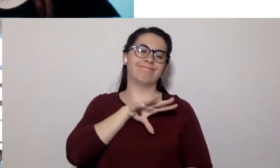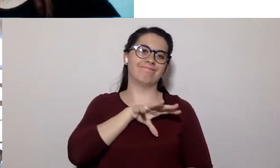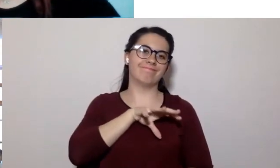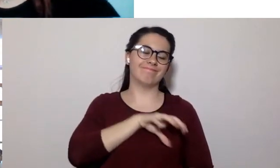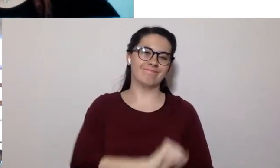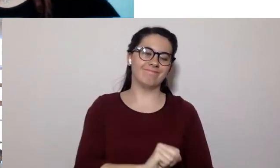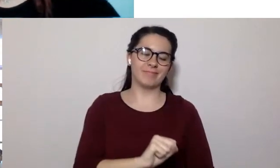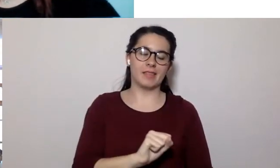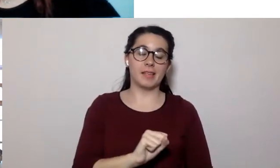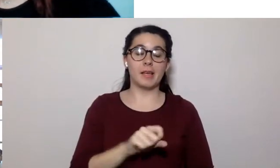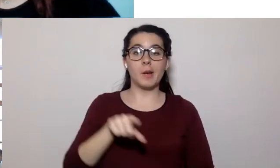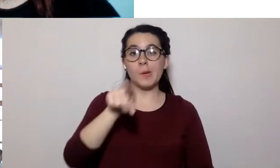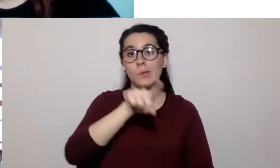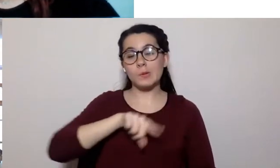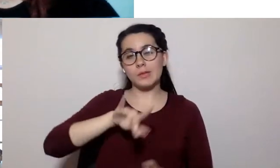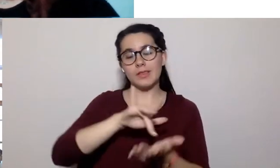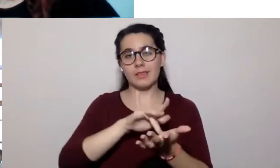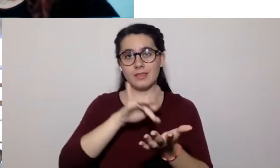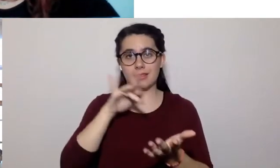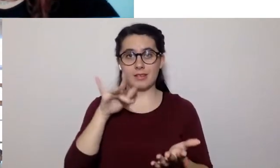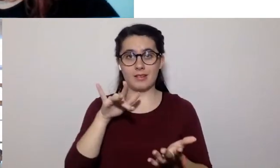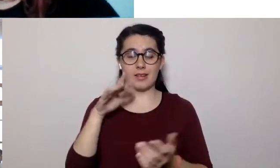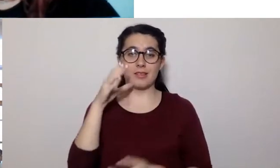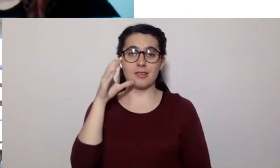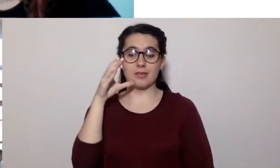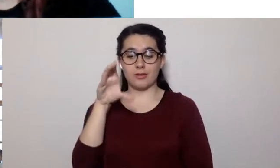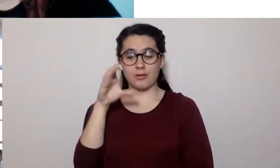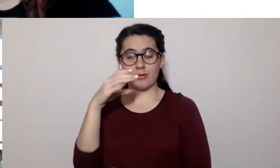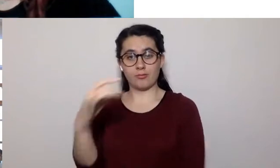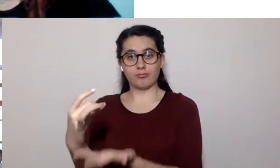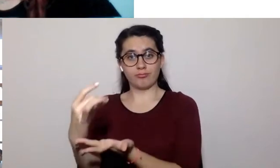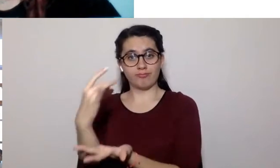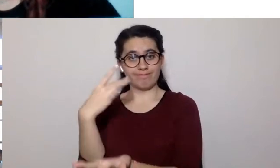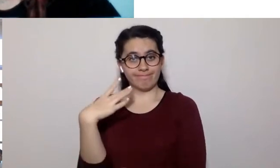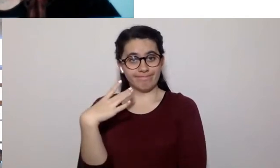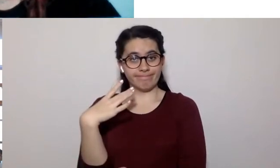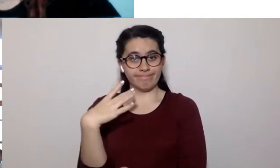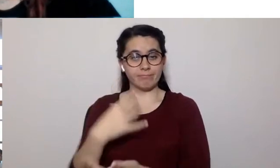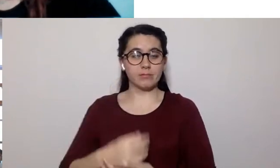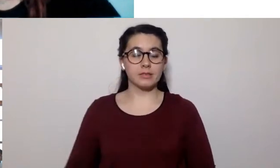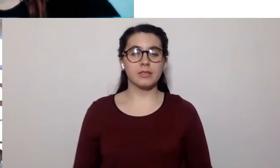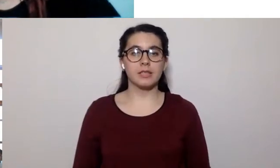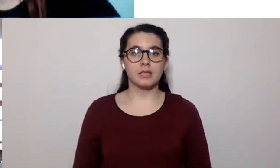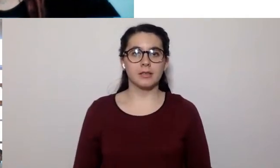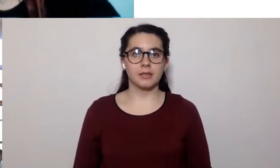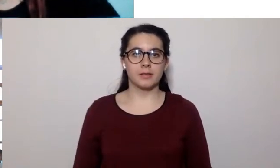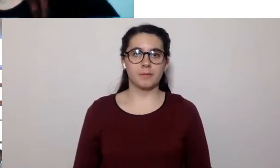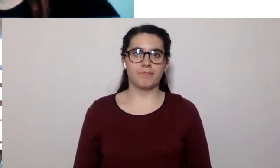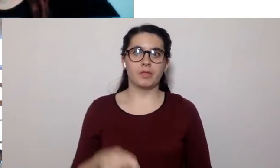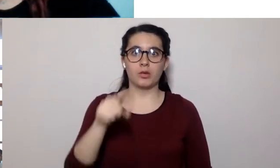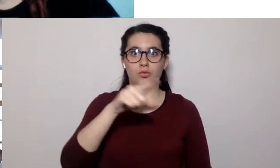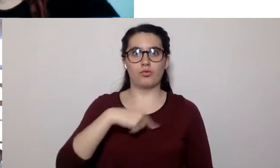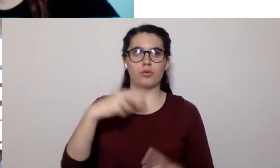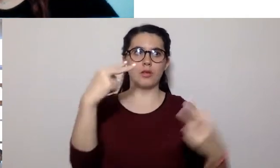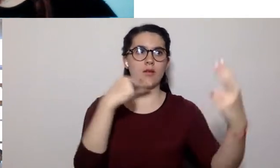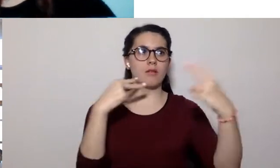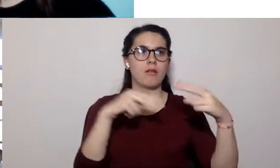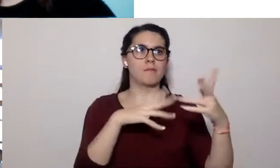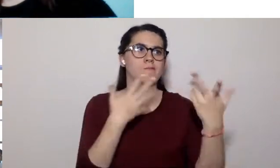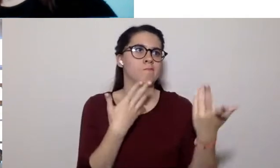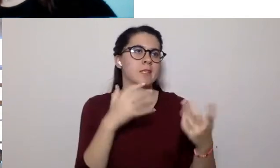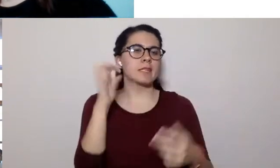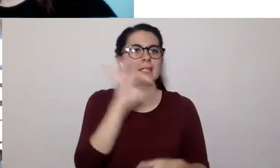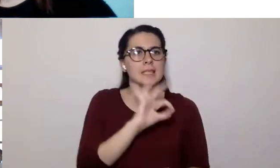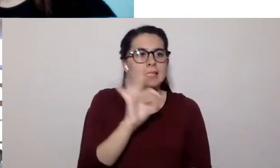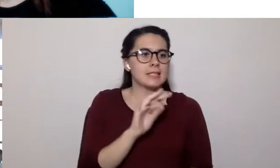los comentarios y por permitirnos llegar a tus hogares, a la oficina en donde tú te encuentres. Hoy tengo